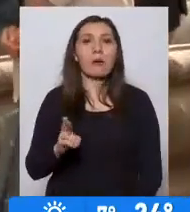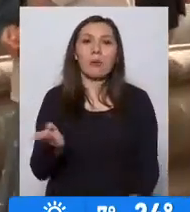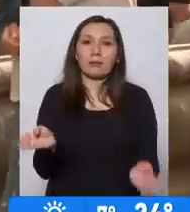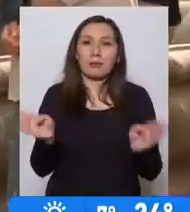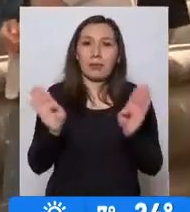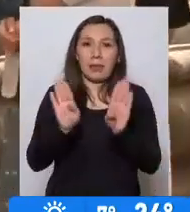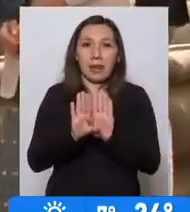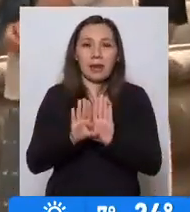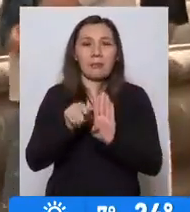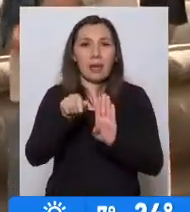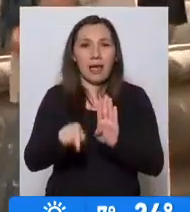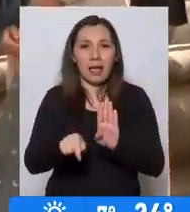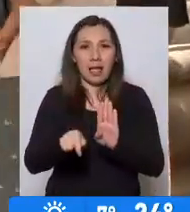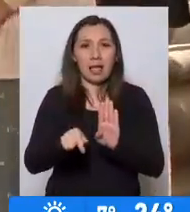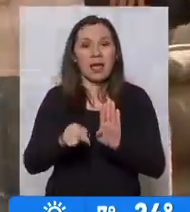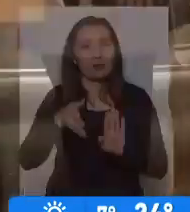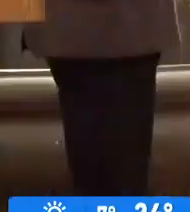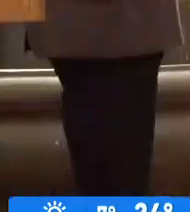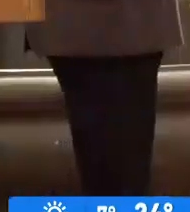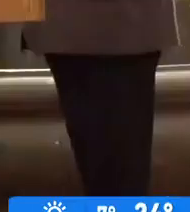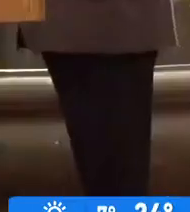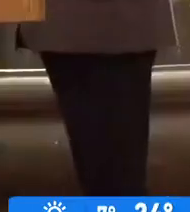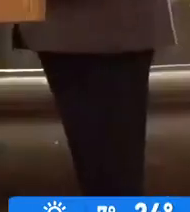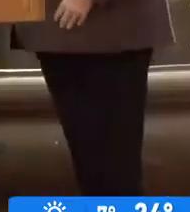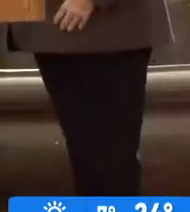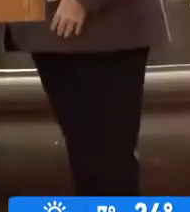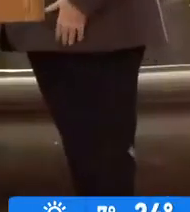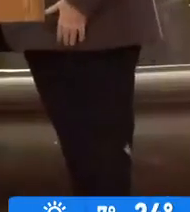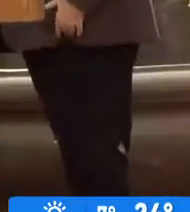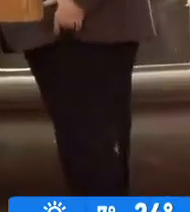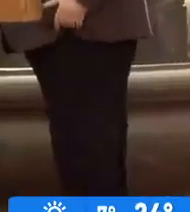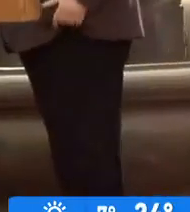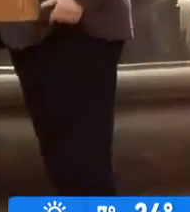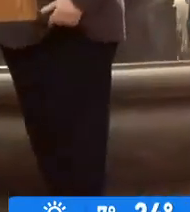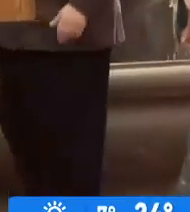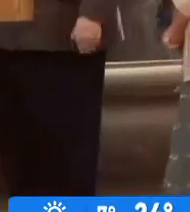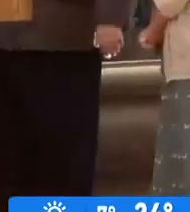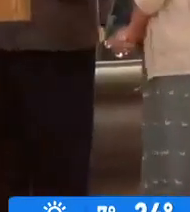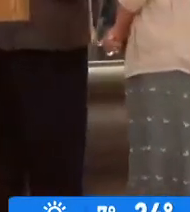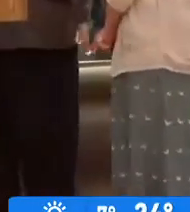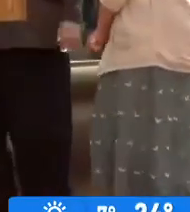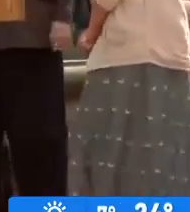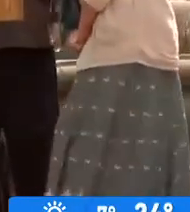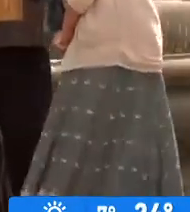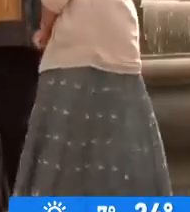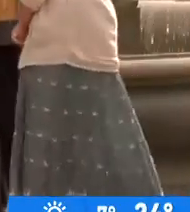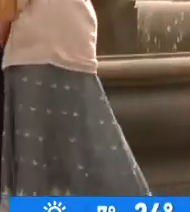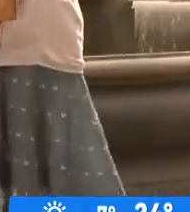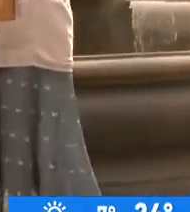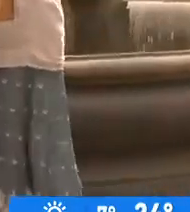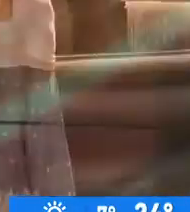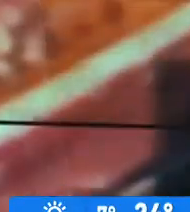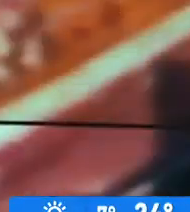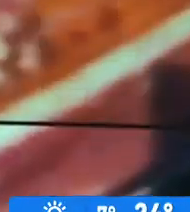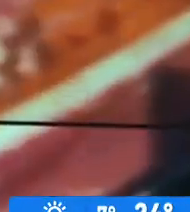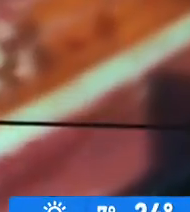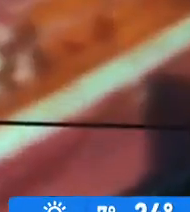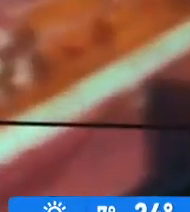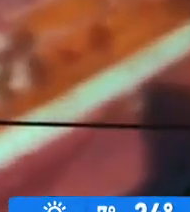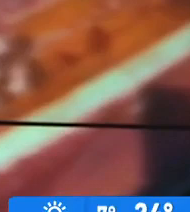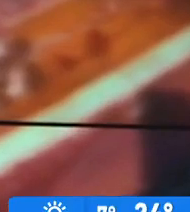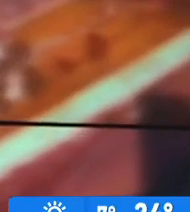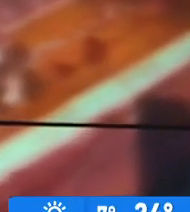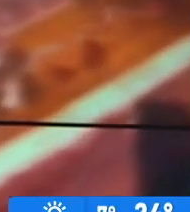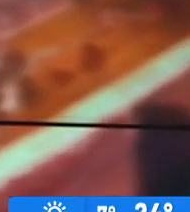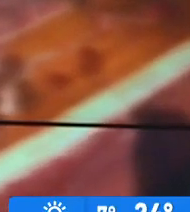punto final a este punto de prensa. Siempre todas las medidas, por supuesto que usted las va a saber aquí en el Buenos Días a Todos de TVN, y estamos esperando,